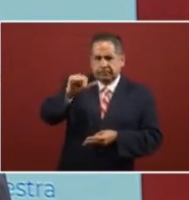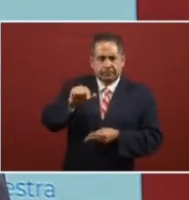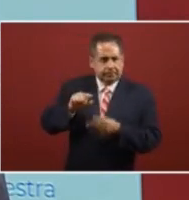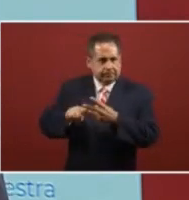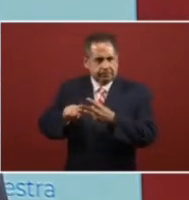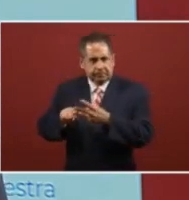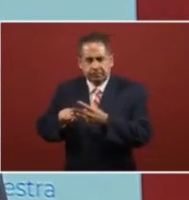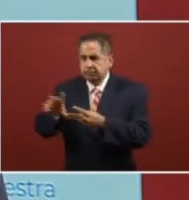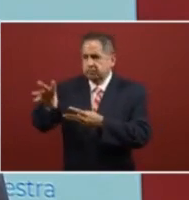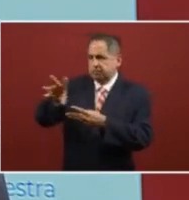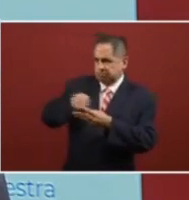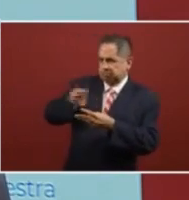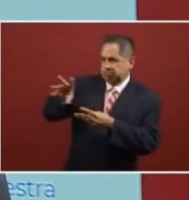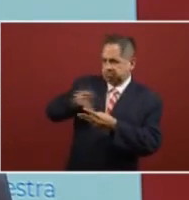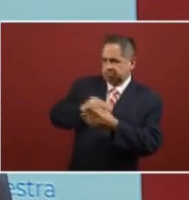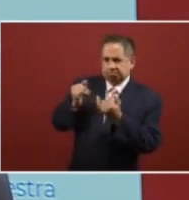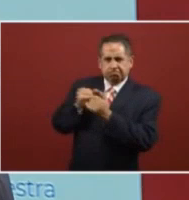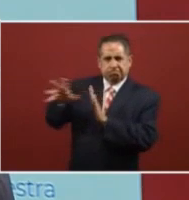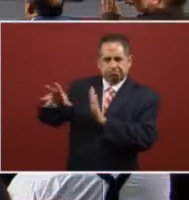Sin embargo,